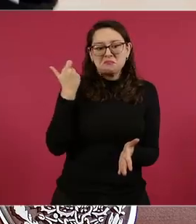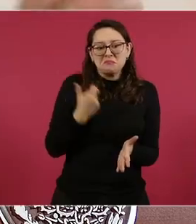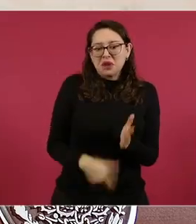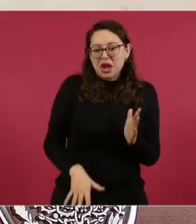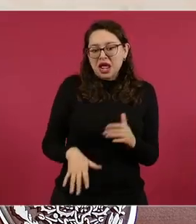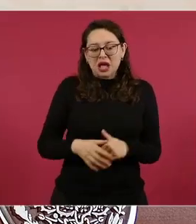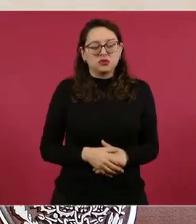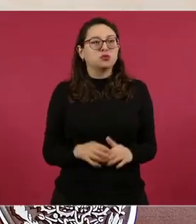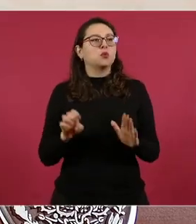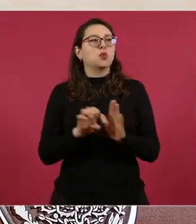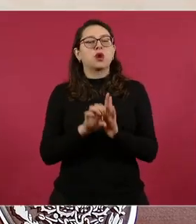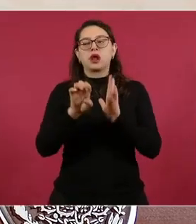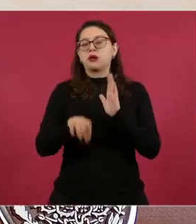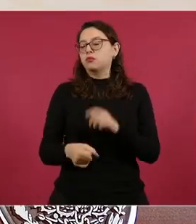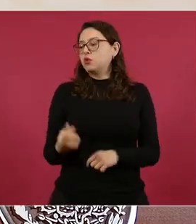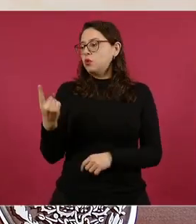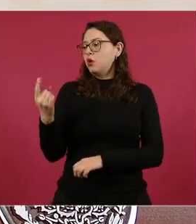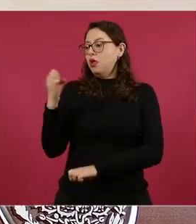1,000 millones,